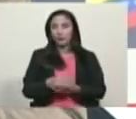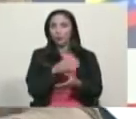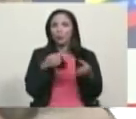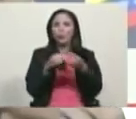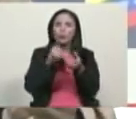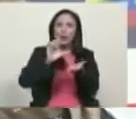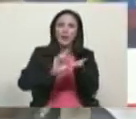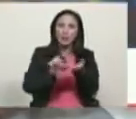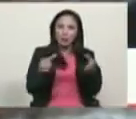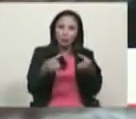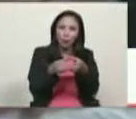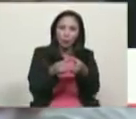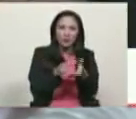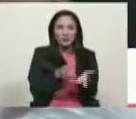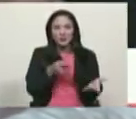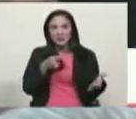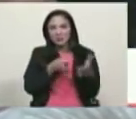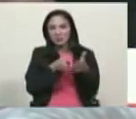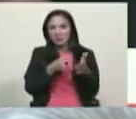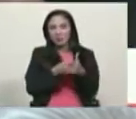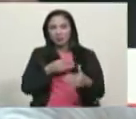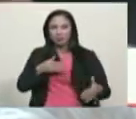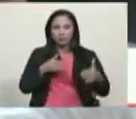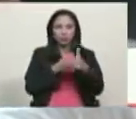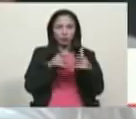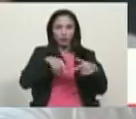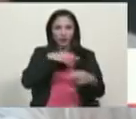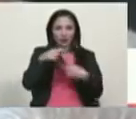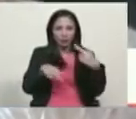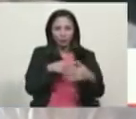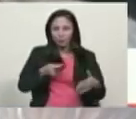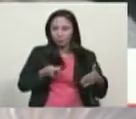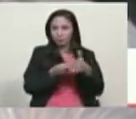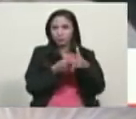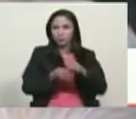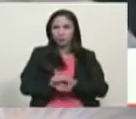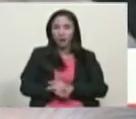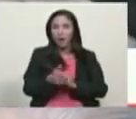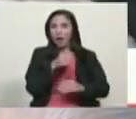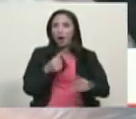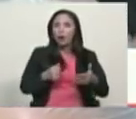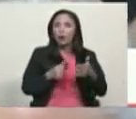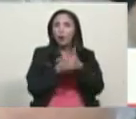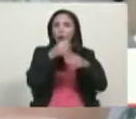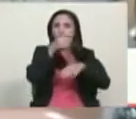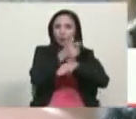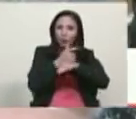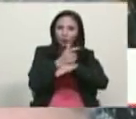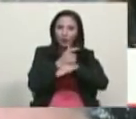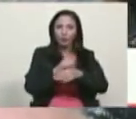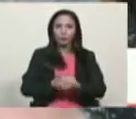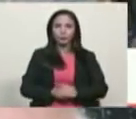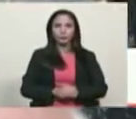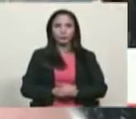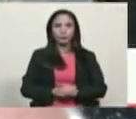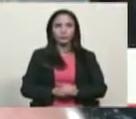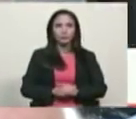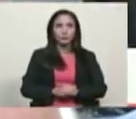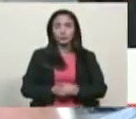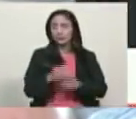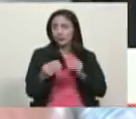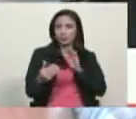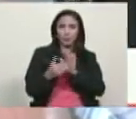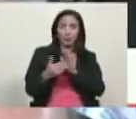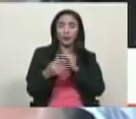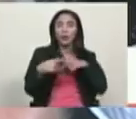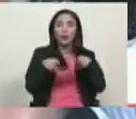Lima ha pretendido contra la revolución bolivariana, contra el gobierno bolivariano de Venezuela y contra toda la